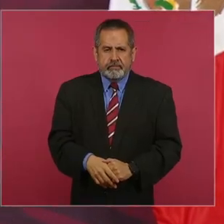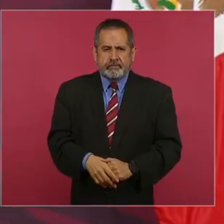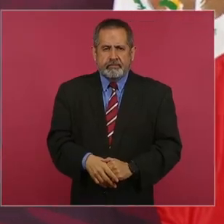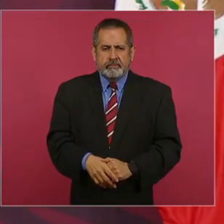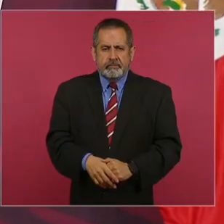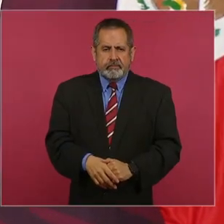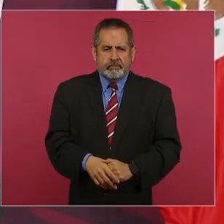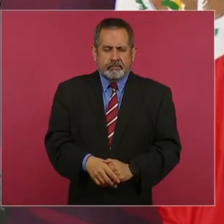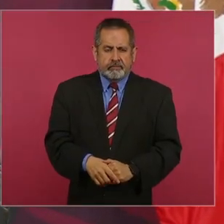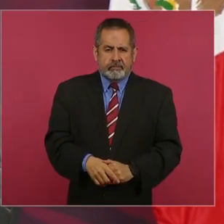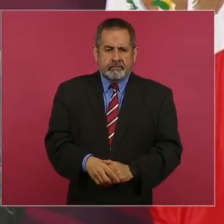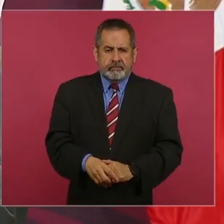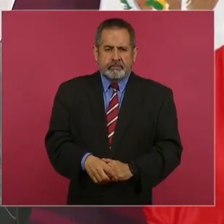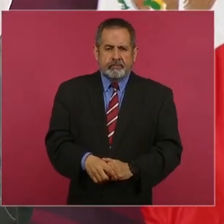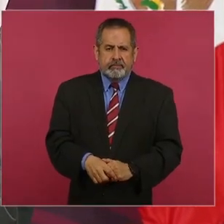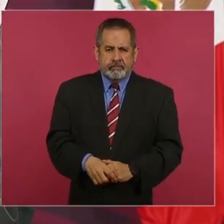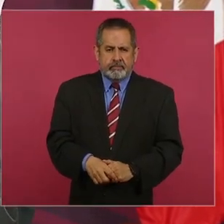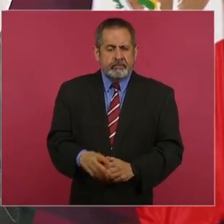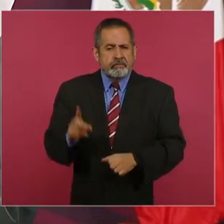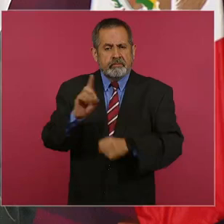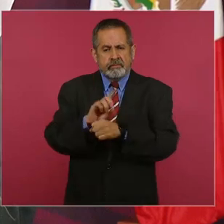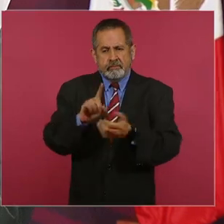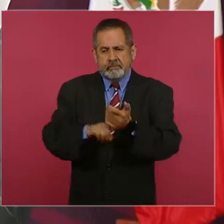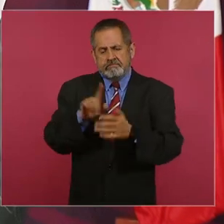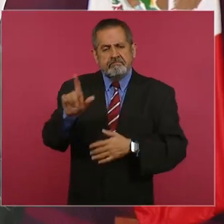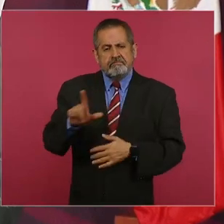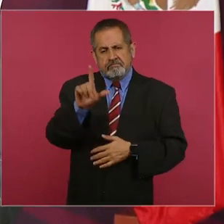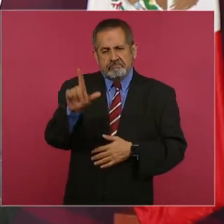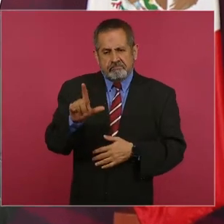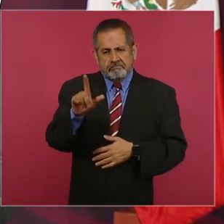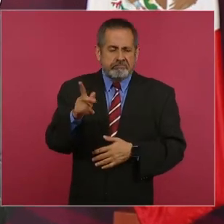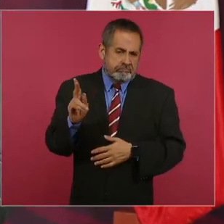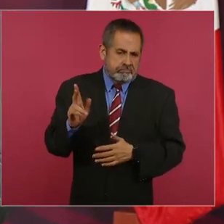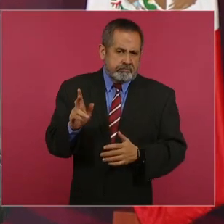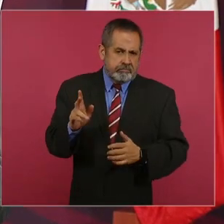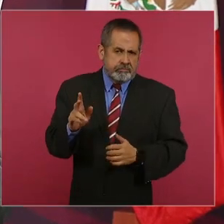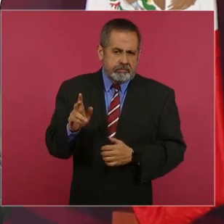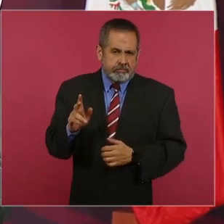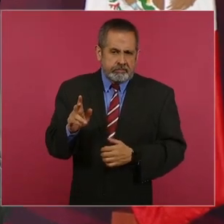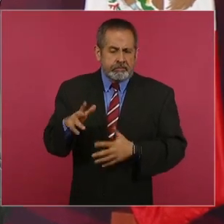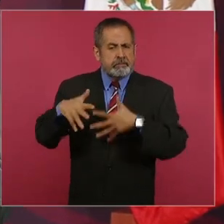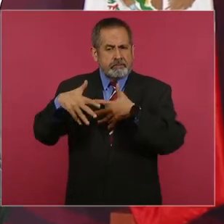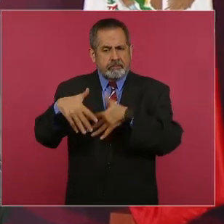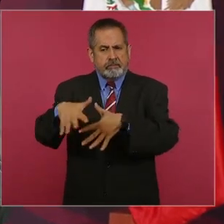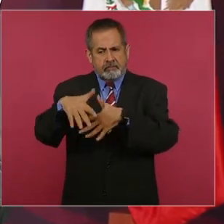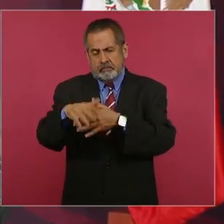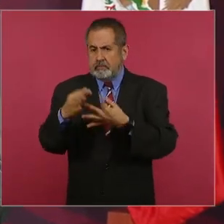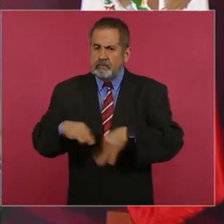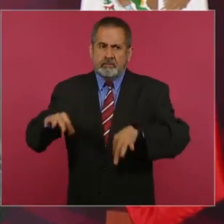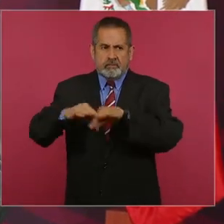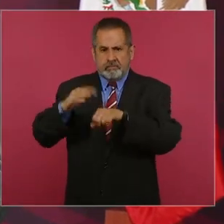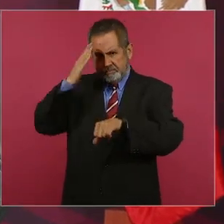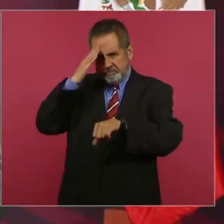sí es lunes pero la ceremonia es importante